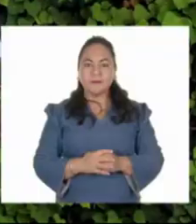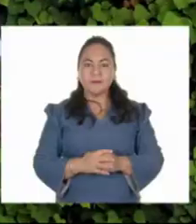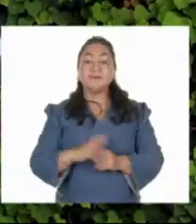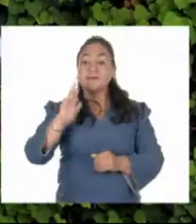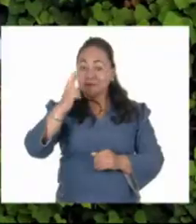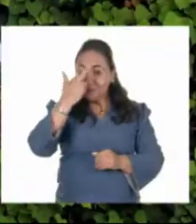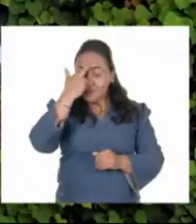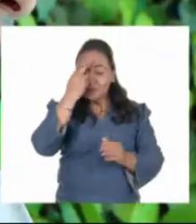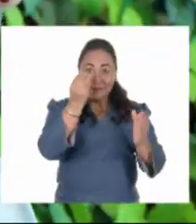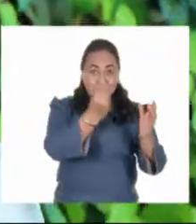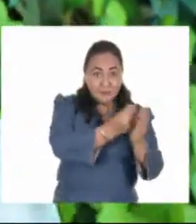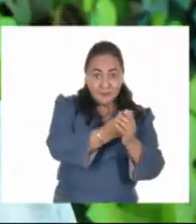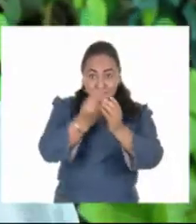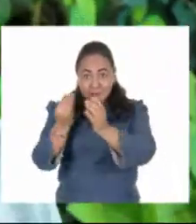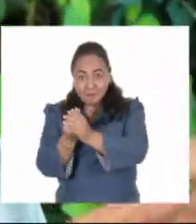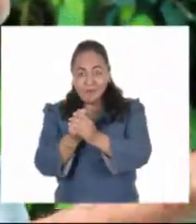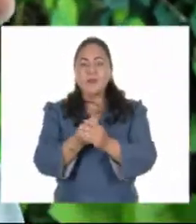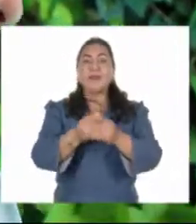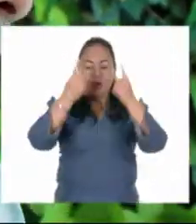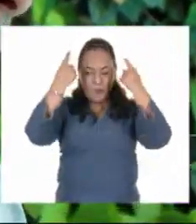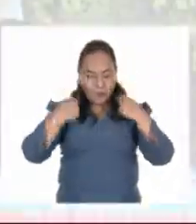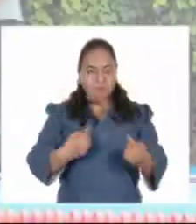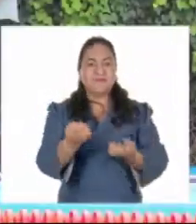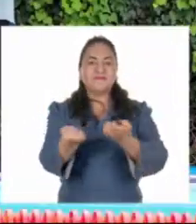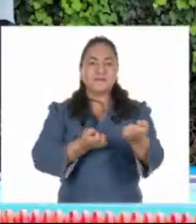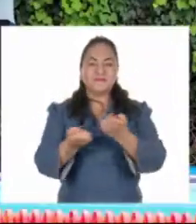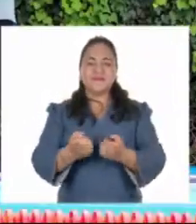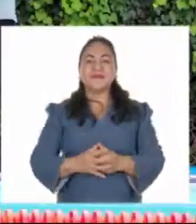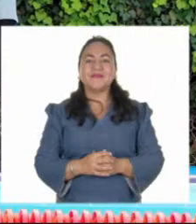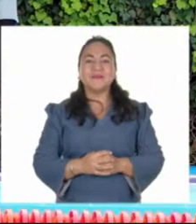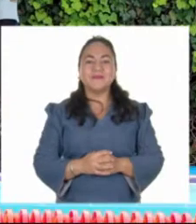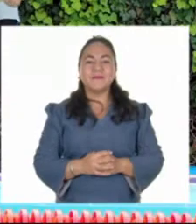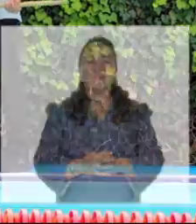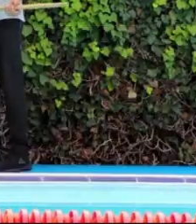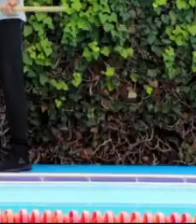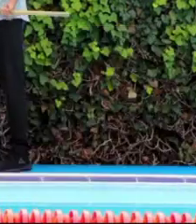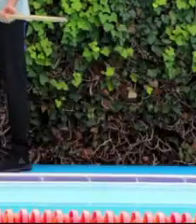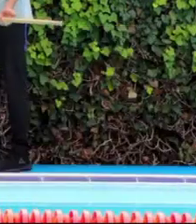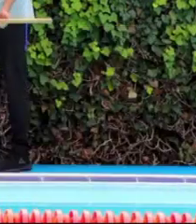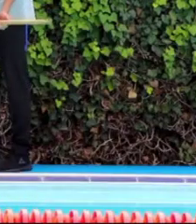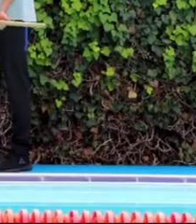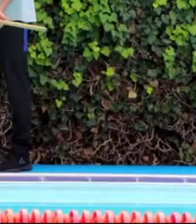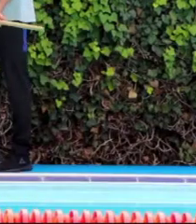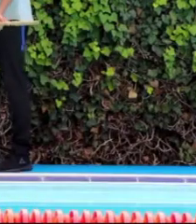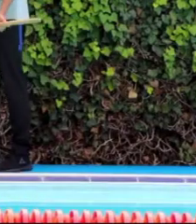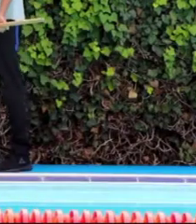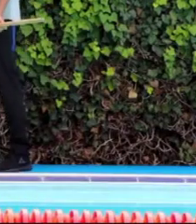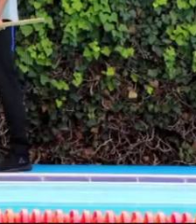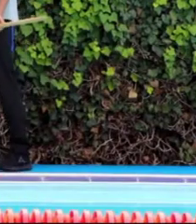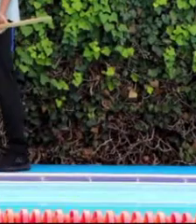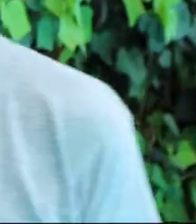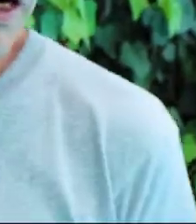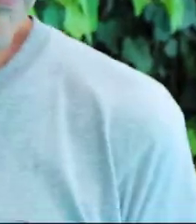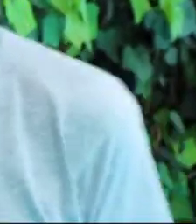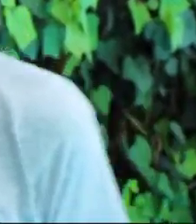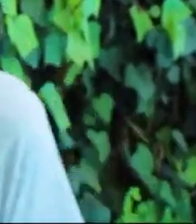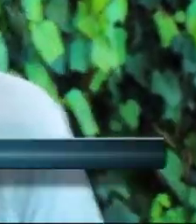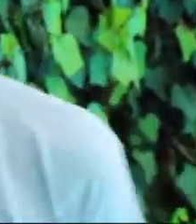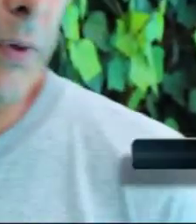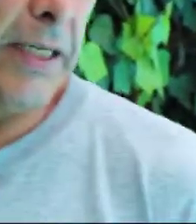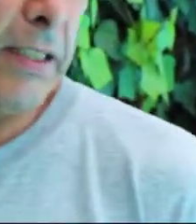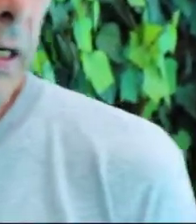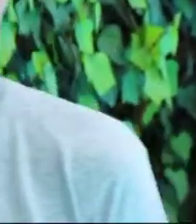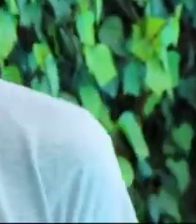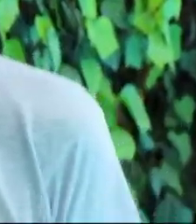Recuerda, entre clase y clase, activa tu cuerpo. Ok, vamos a tomar un palo. Lo que vamos a trabajar es brazo. Abrimos